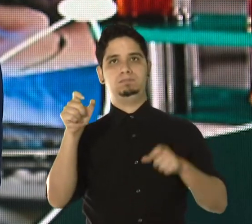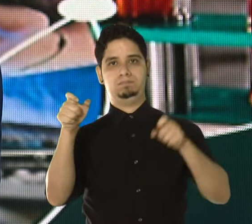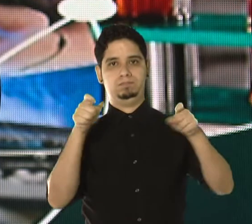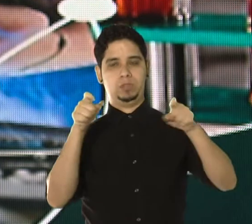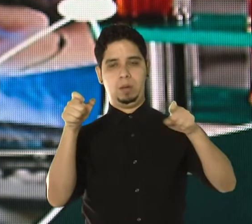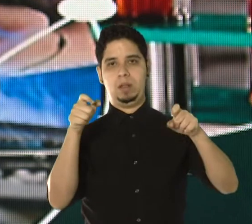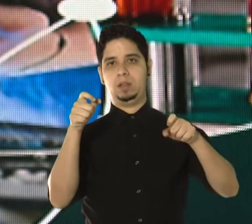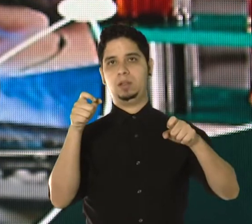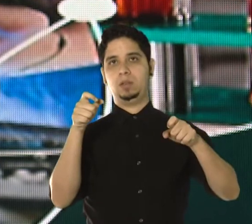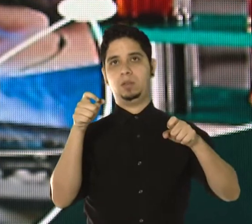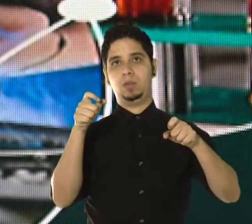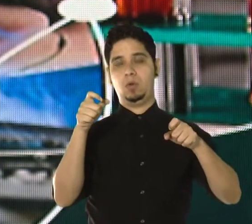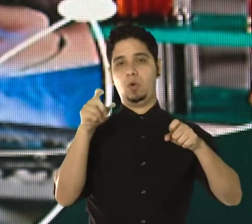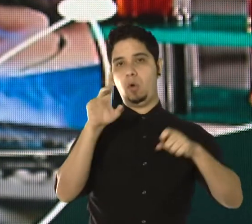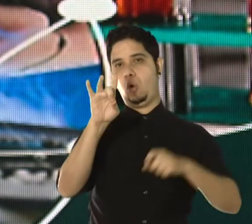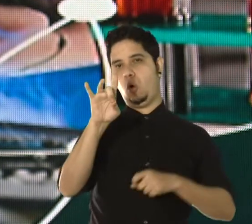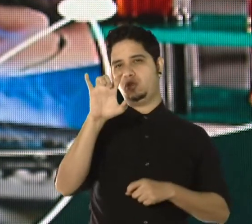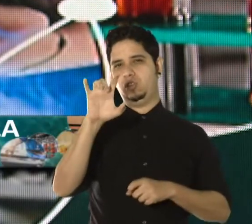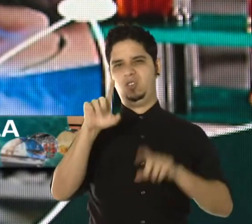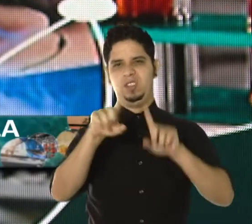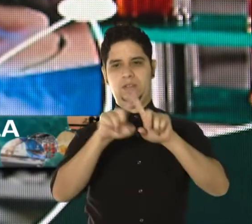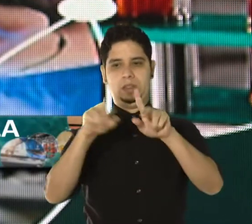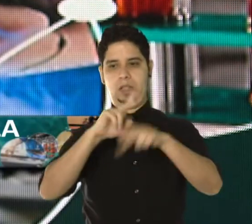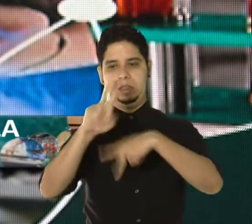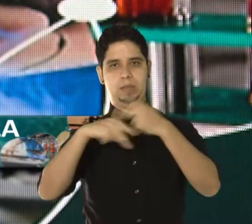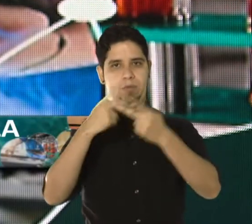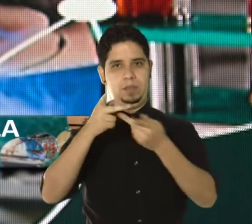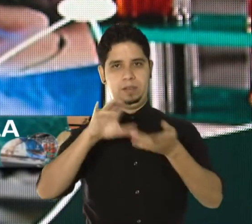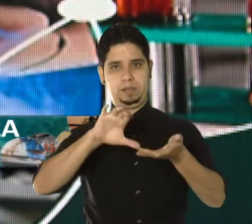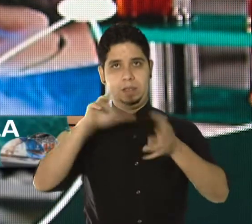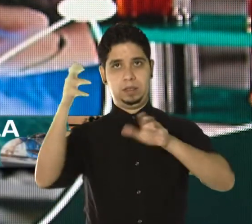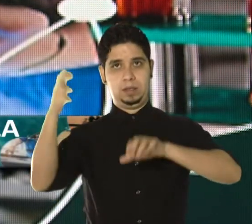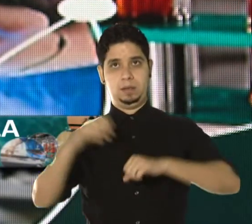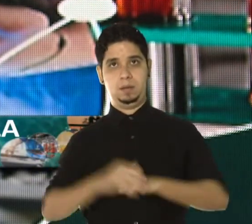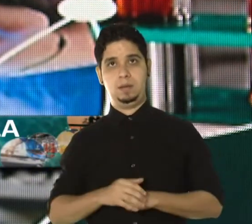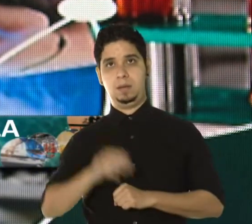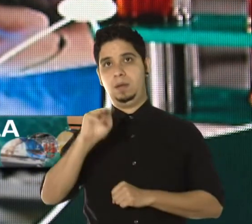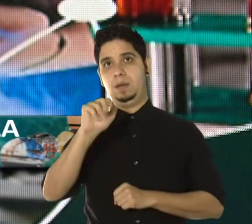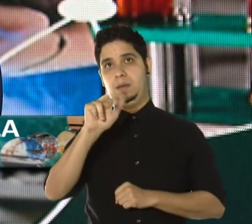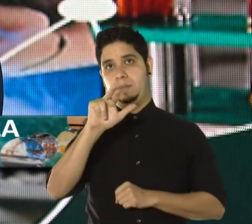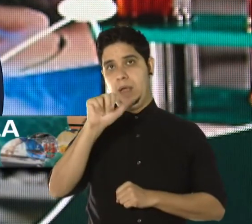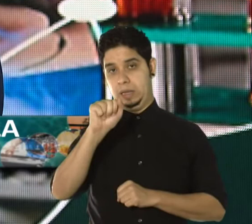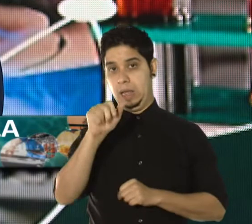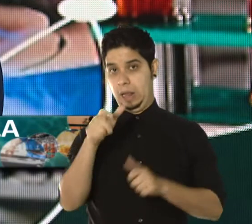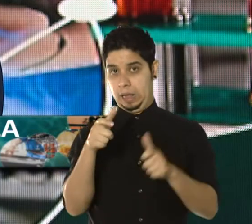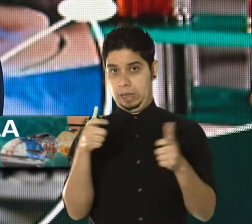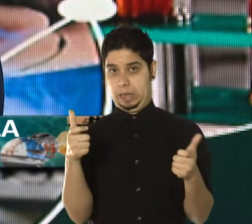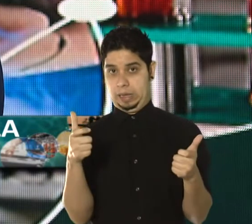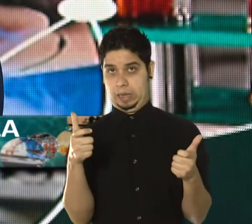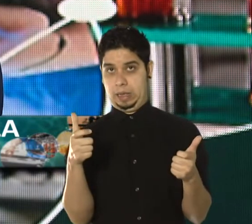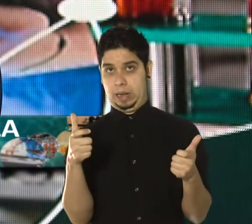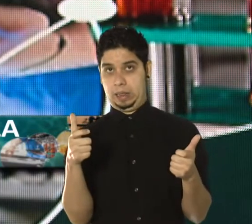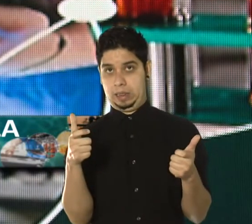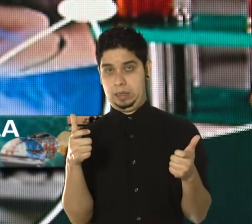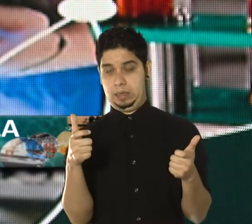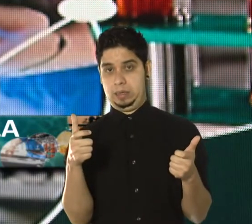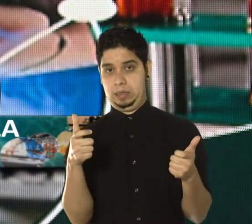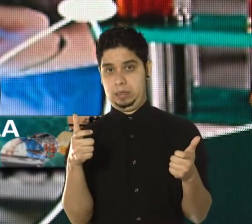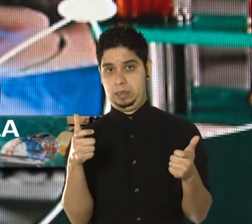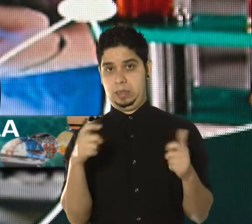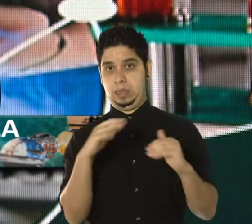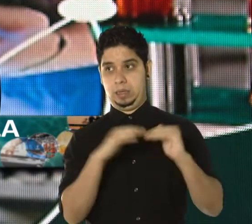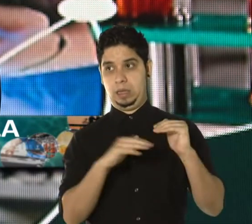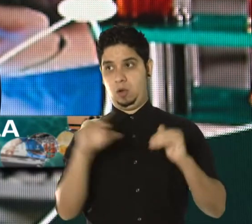todavía. El desastre del huracán María era más grande que los otros 800 plus combinados.